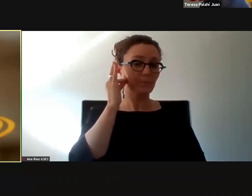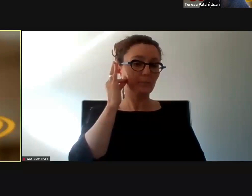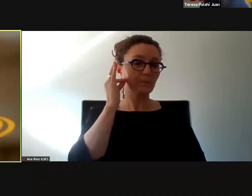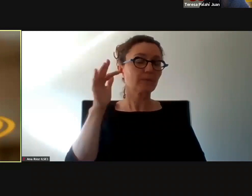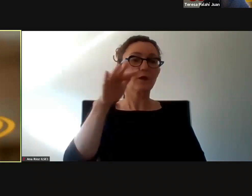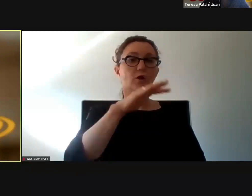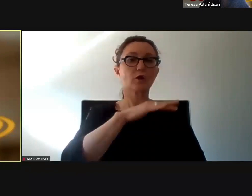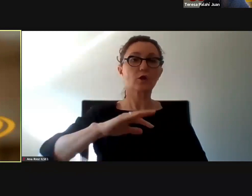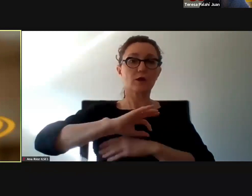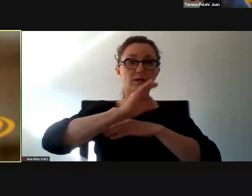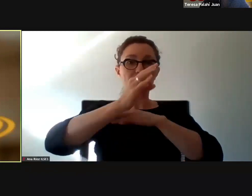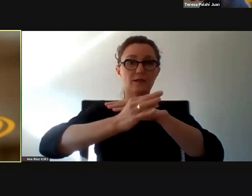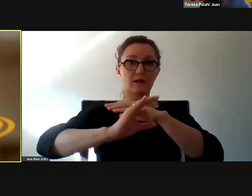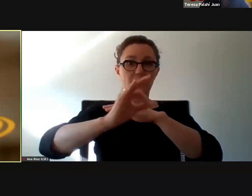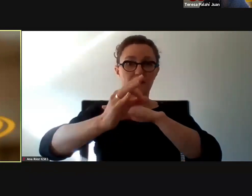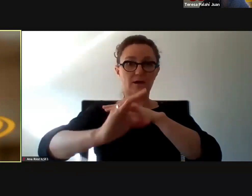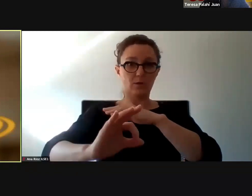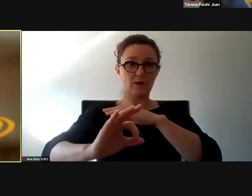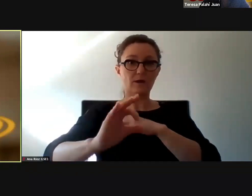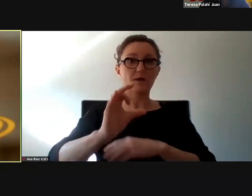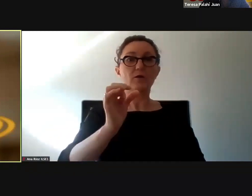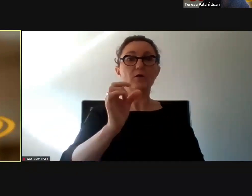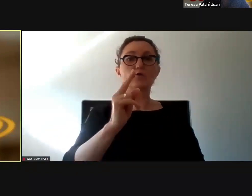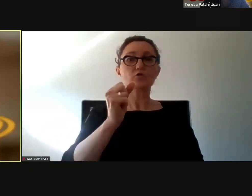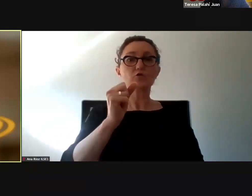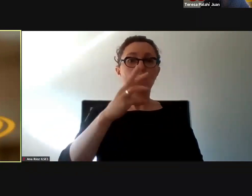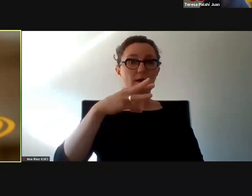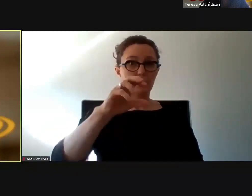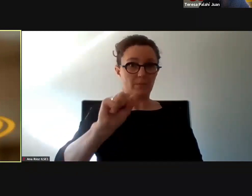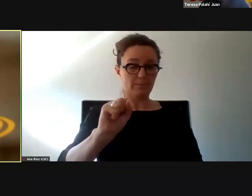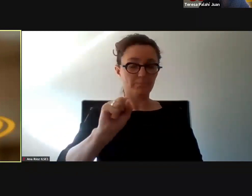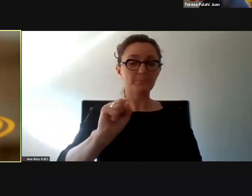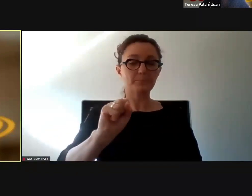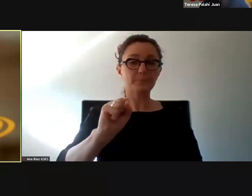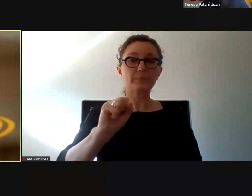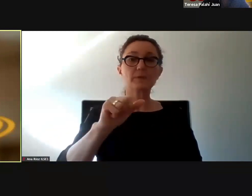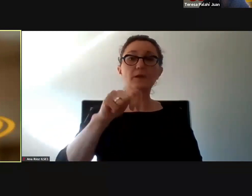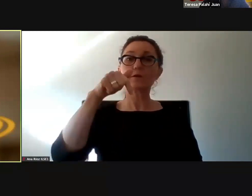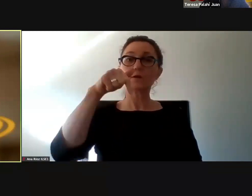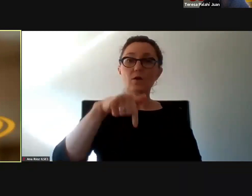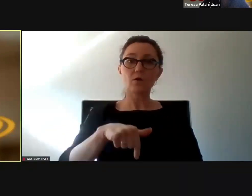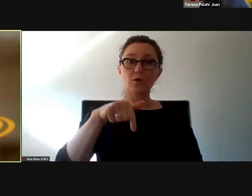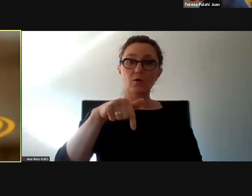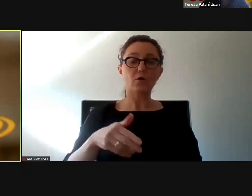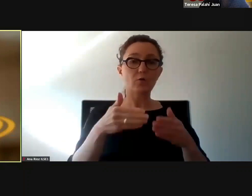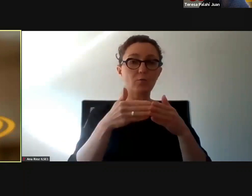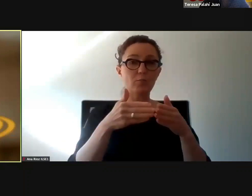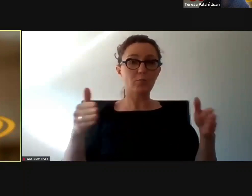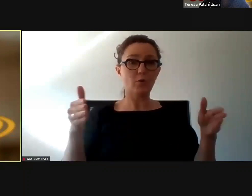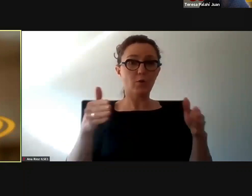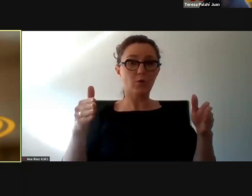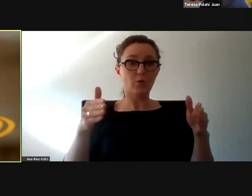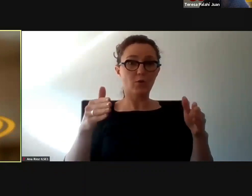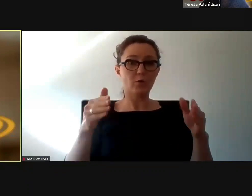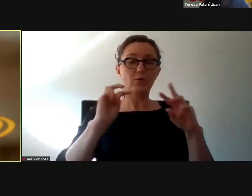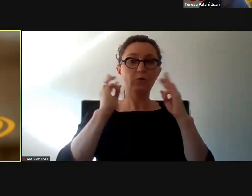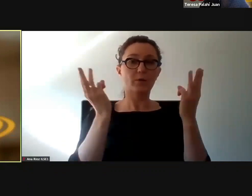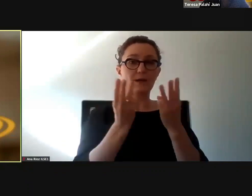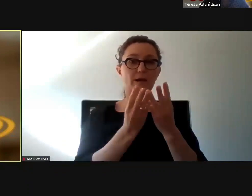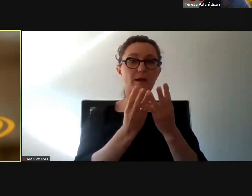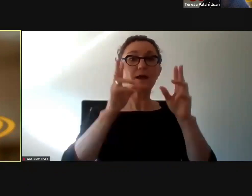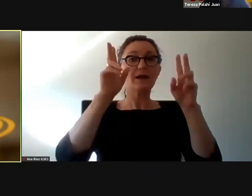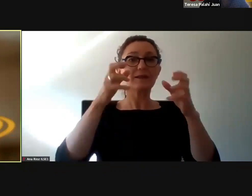Saharaui Democrática, Suelma Beirut. Hoy abrimos este webinar que lleva por título